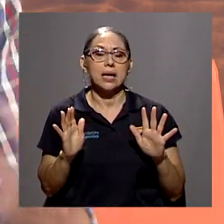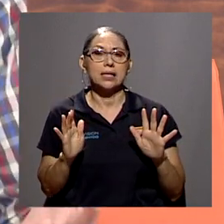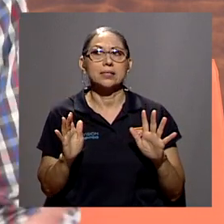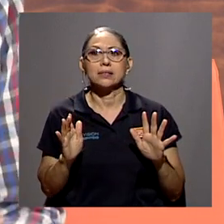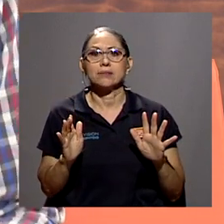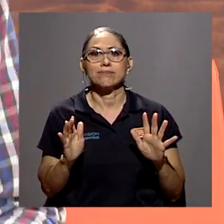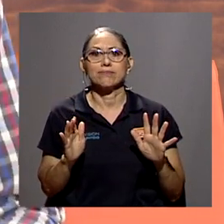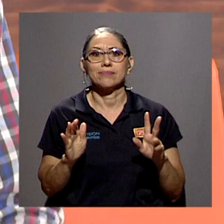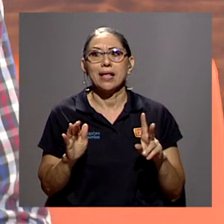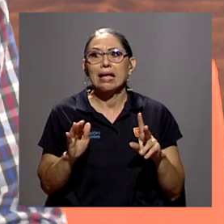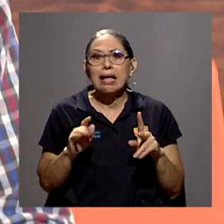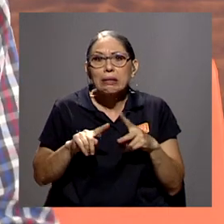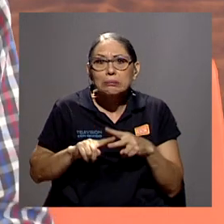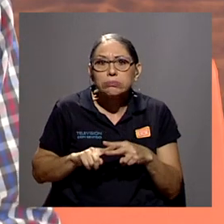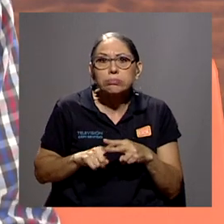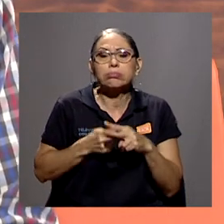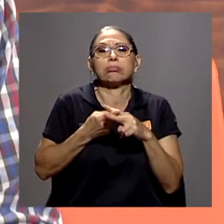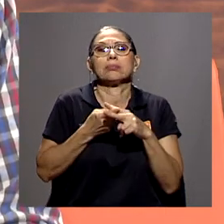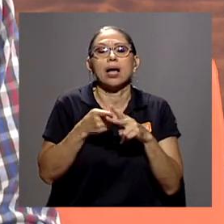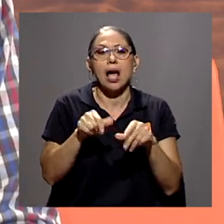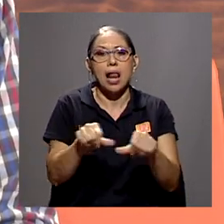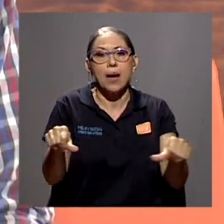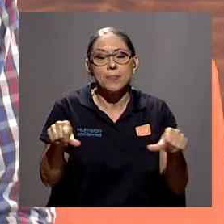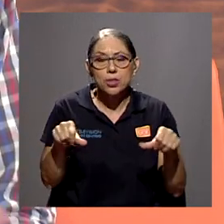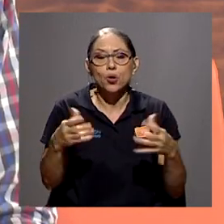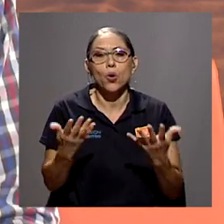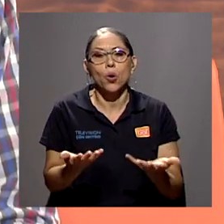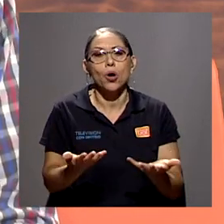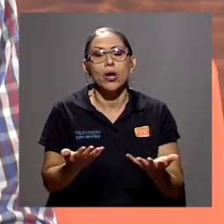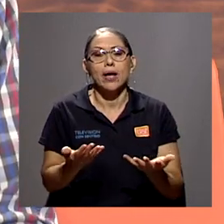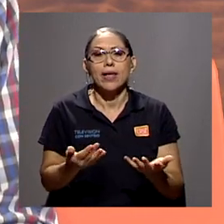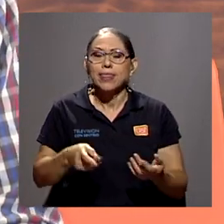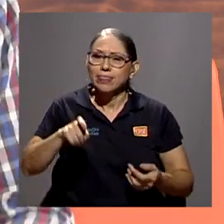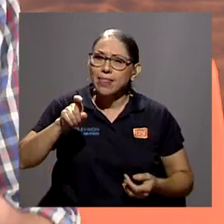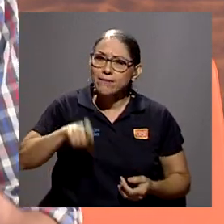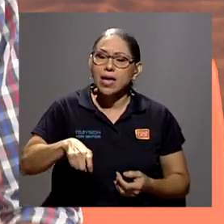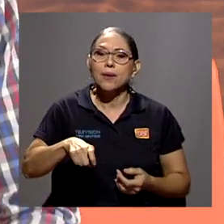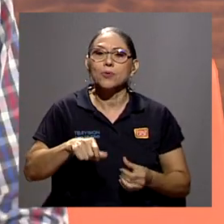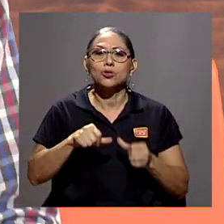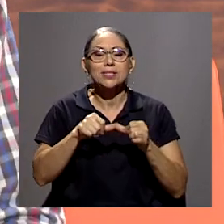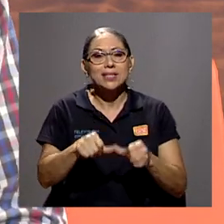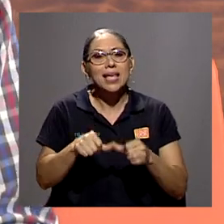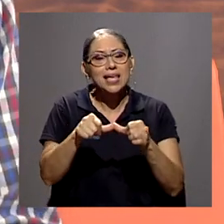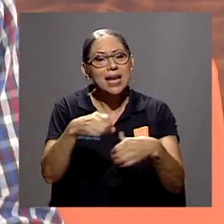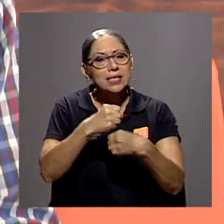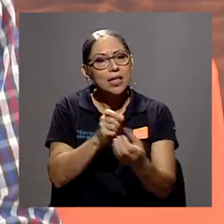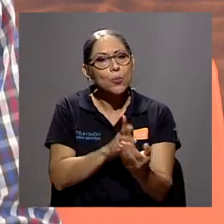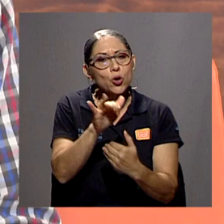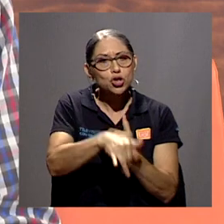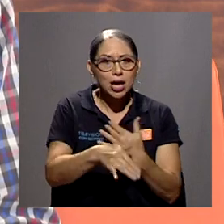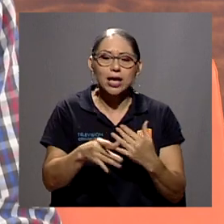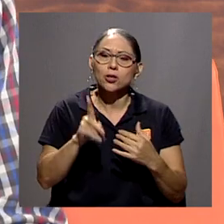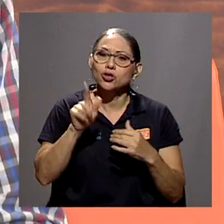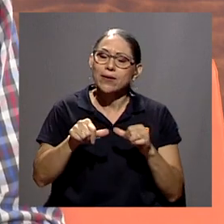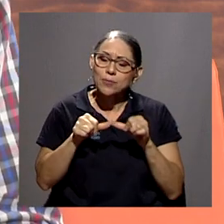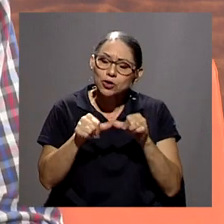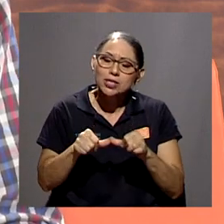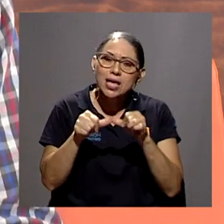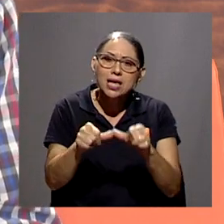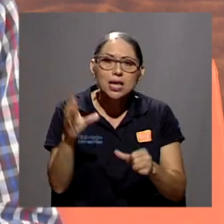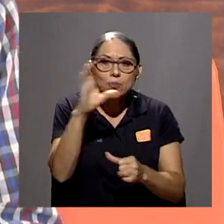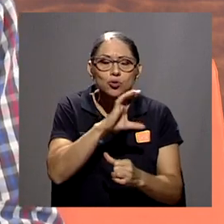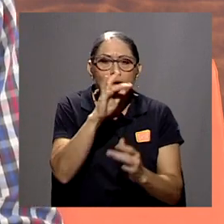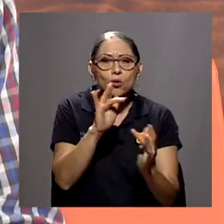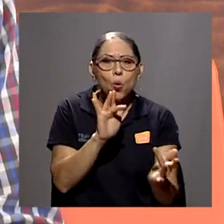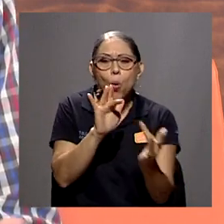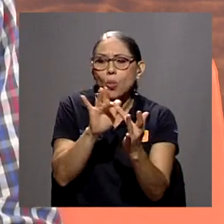entrando verdad al ámbito por decir así debes debemos seguir haciendo proyectos debemos seguir buscando contactos